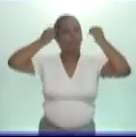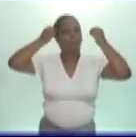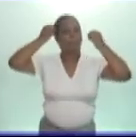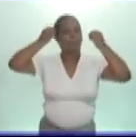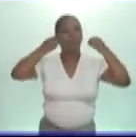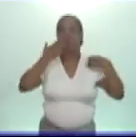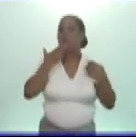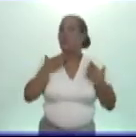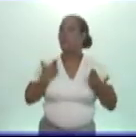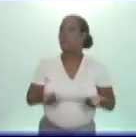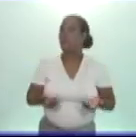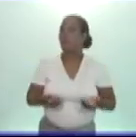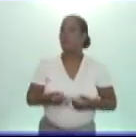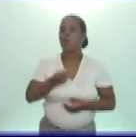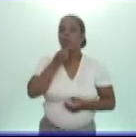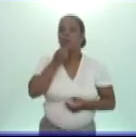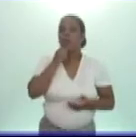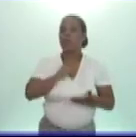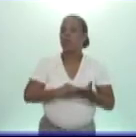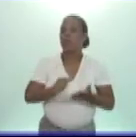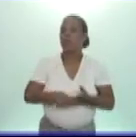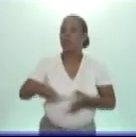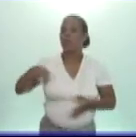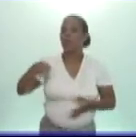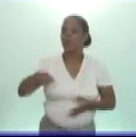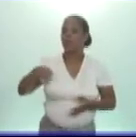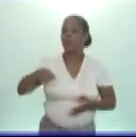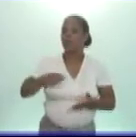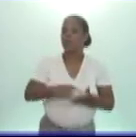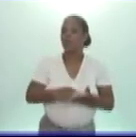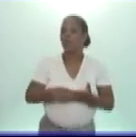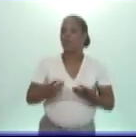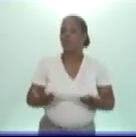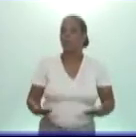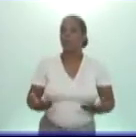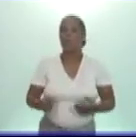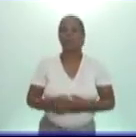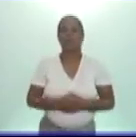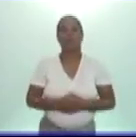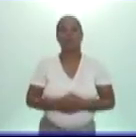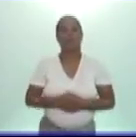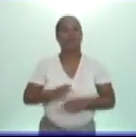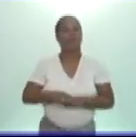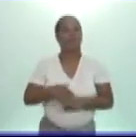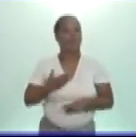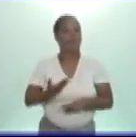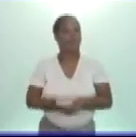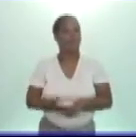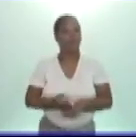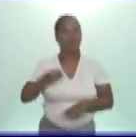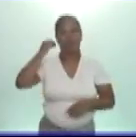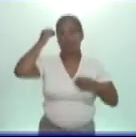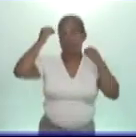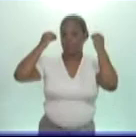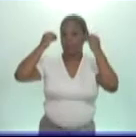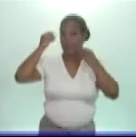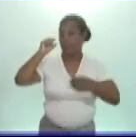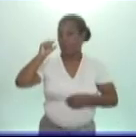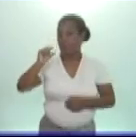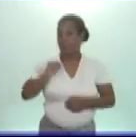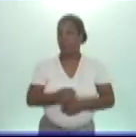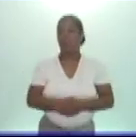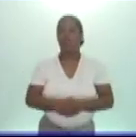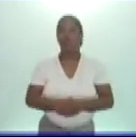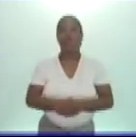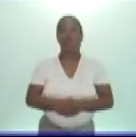podemos calcular el peso de la bolsa. Y entonces, a continuación, después que ustedes hayan pensado un poco, vamos